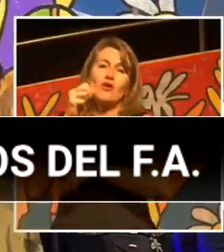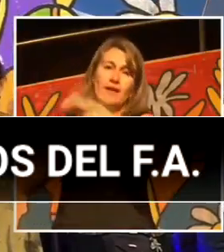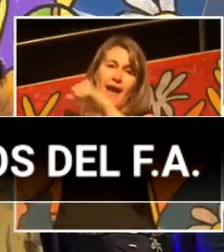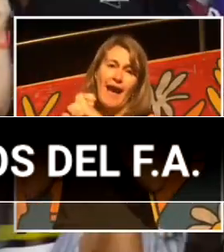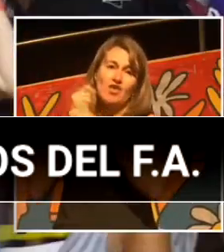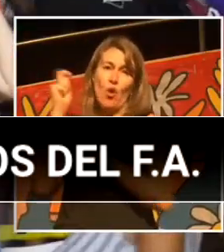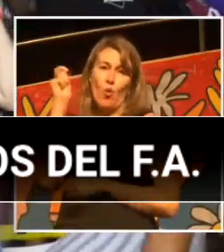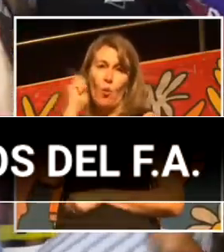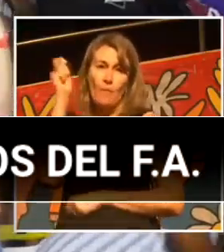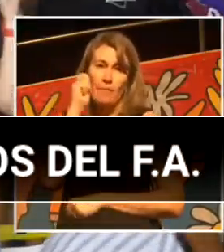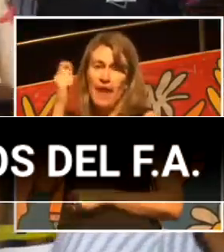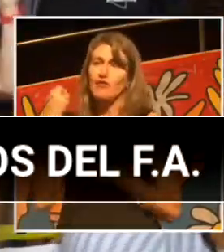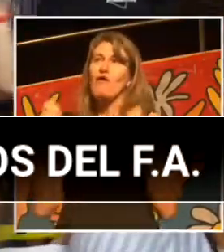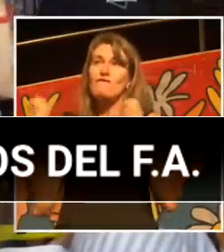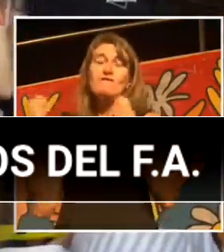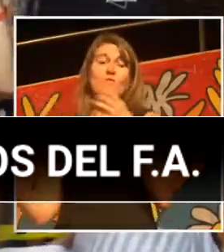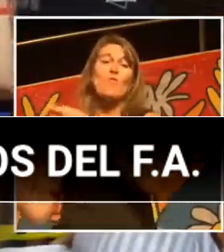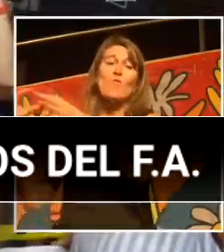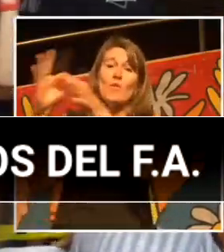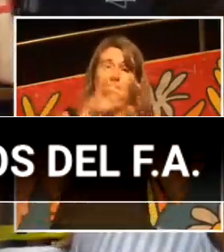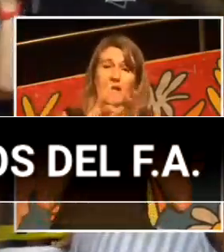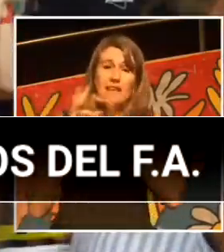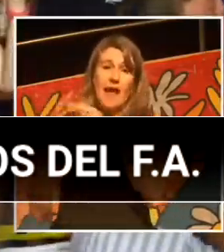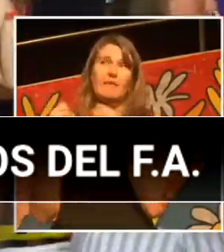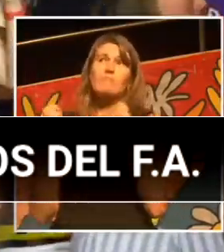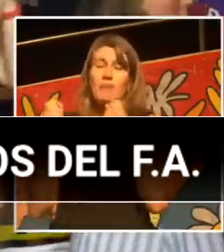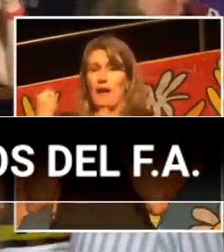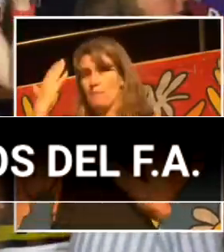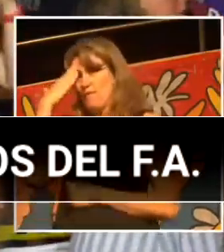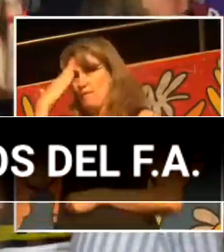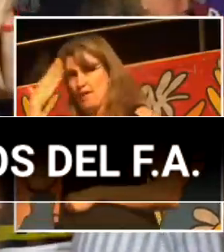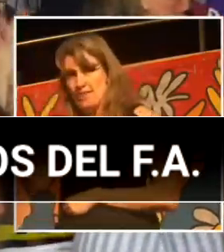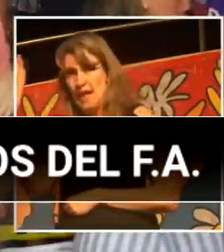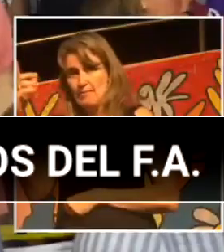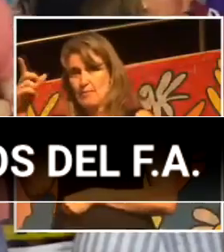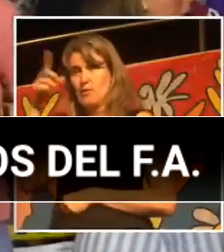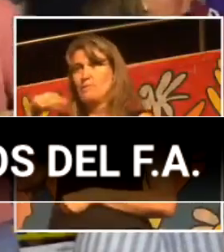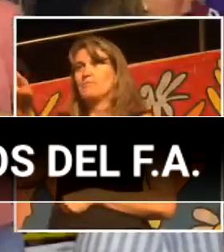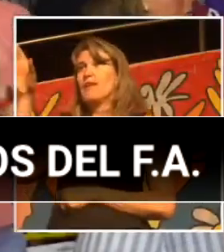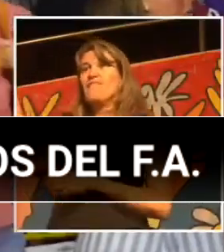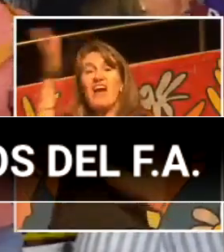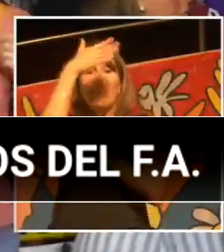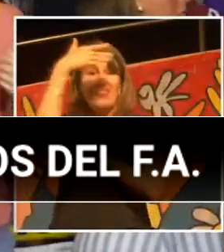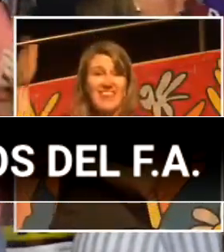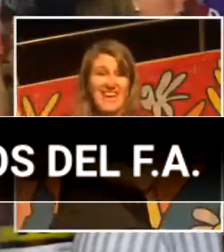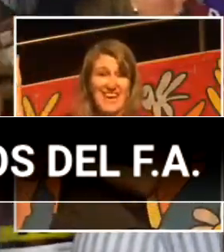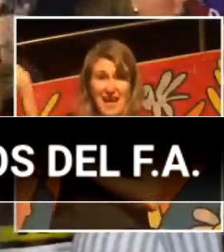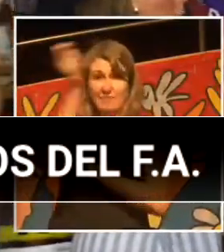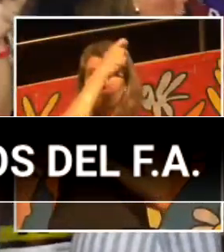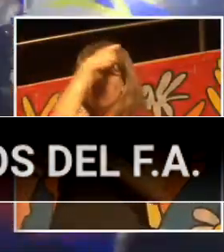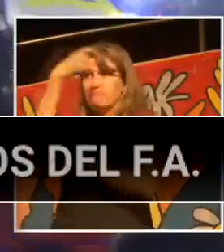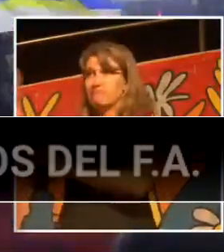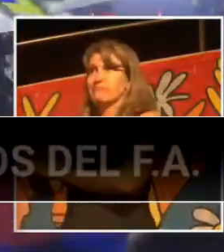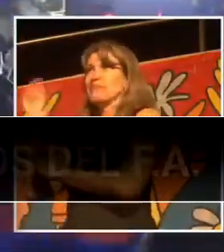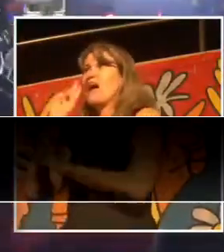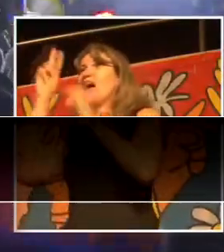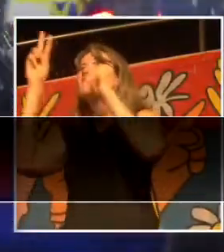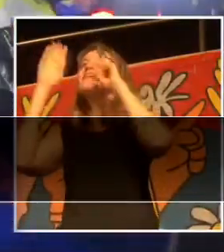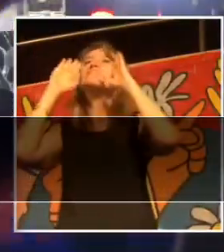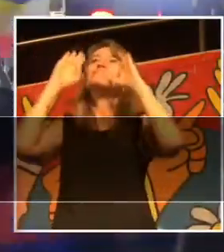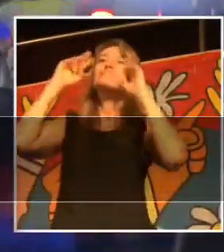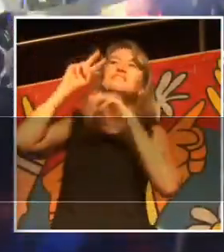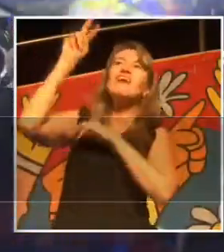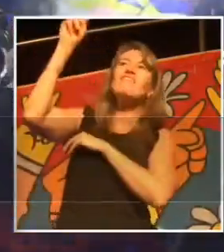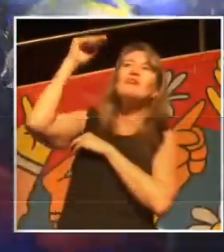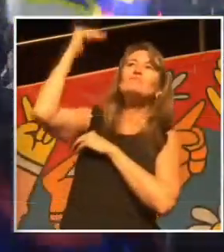viva la unidad pido al frente amplio asisten esa bandera que bien de lejos se puedan ver